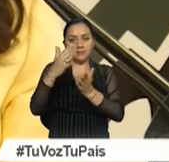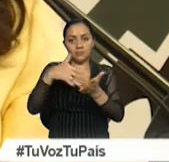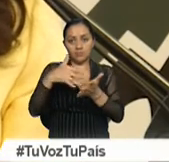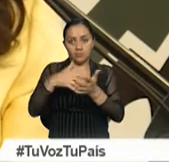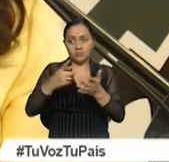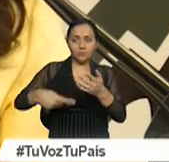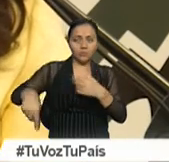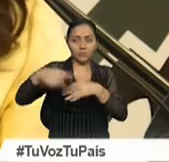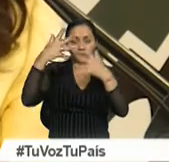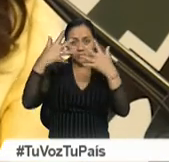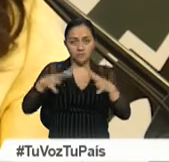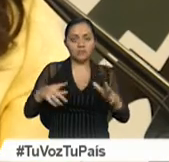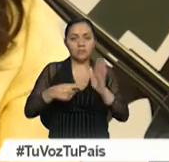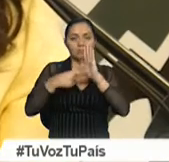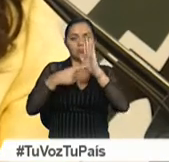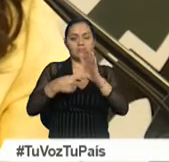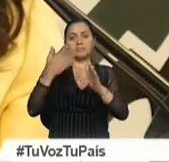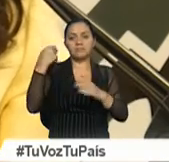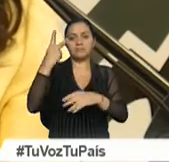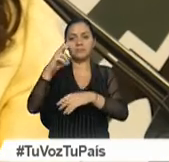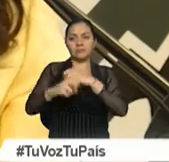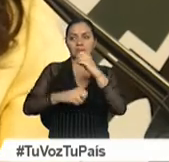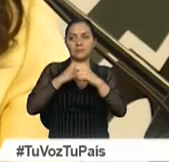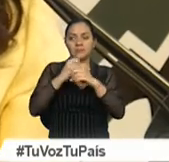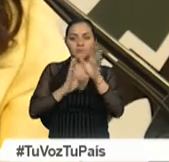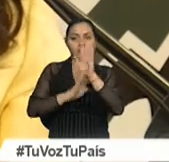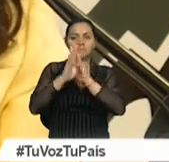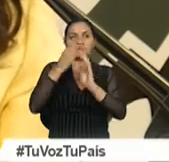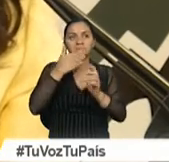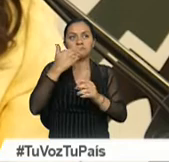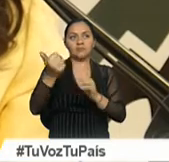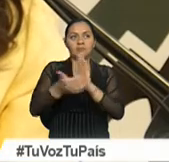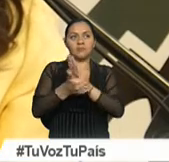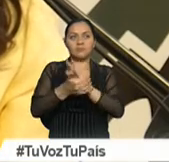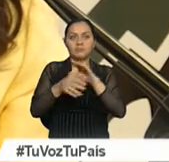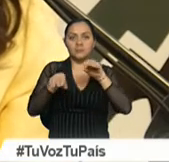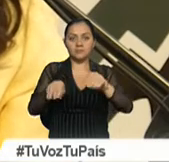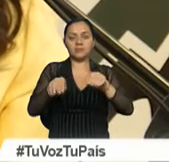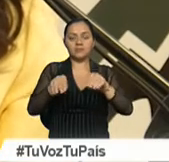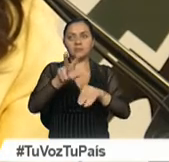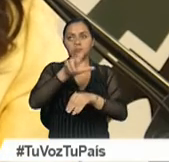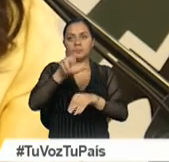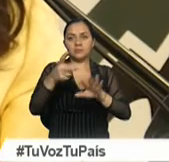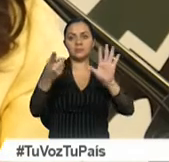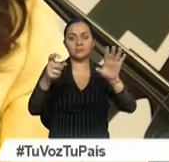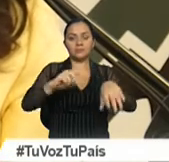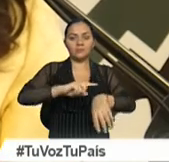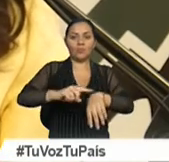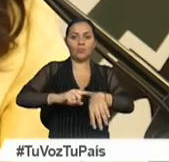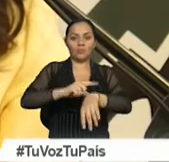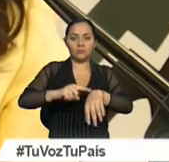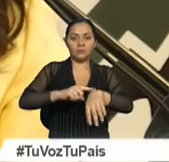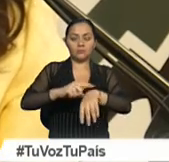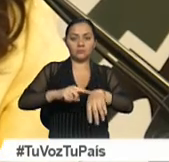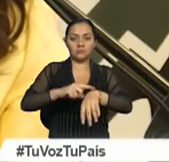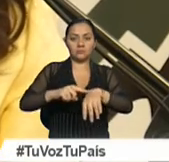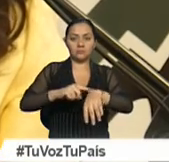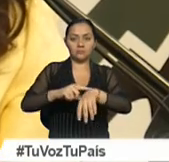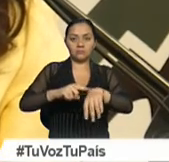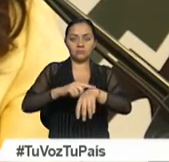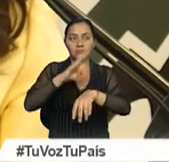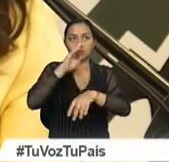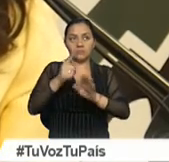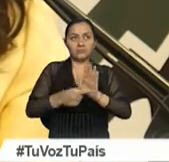y el mejor ejemplo de los últimos 20 años, con una capacitación de 360 horas y que ha sido